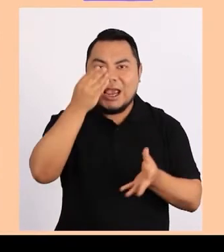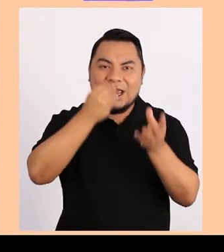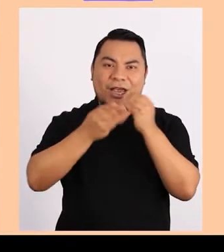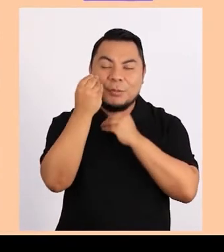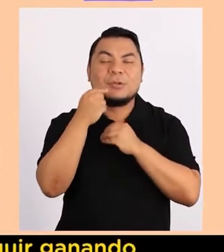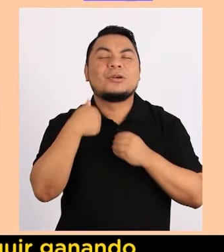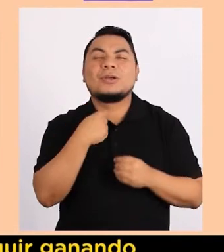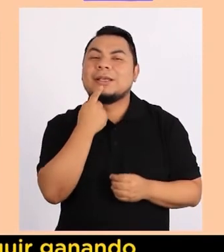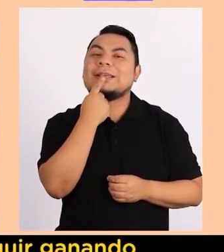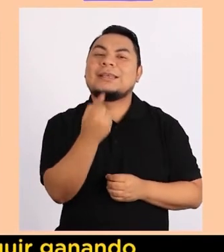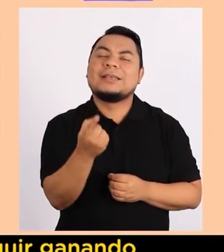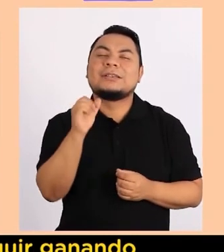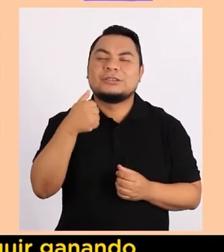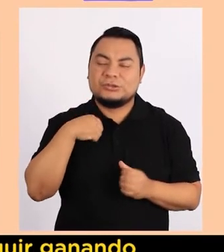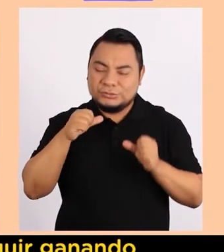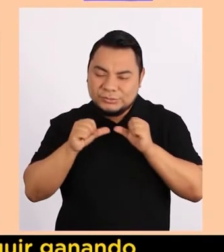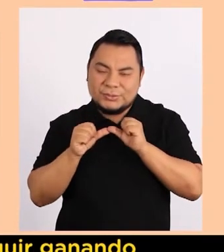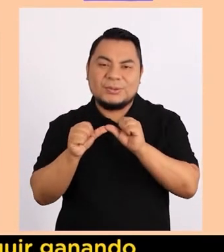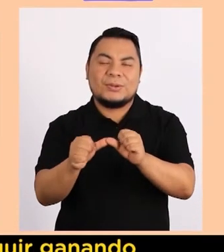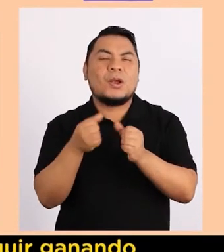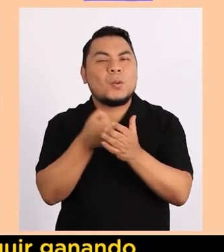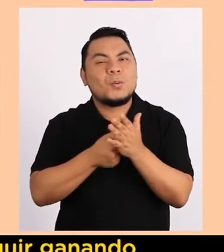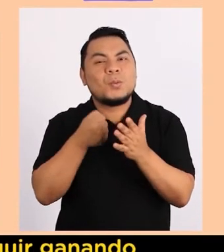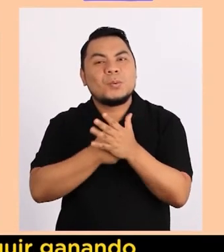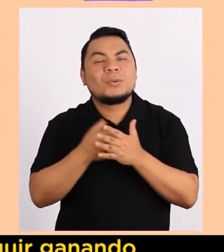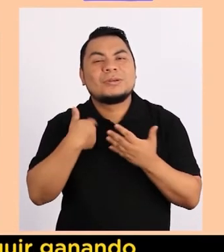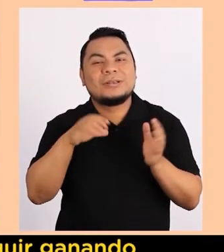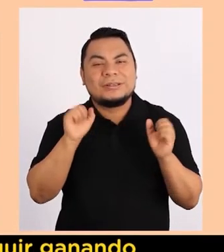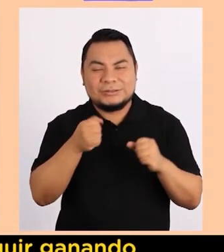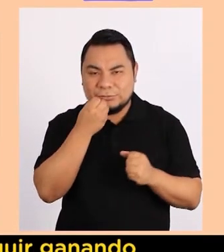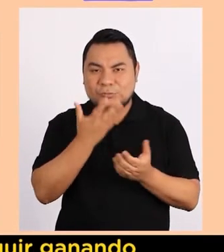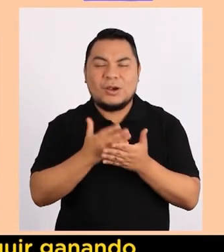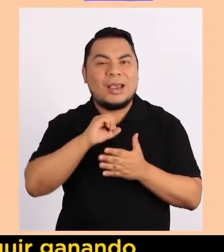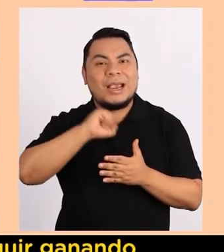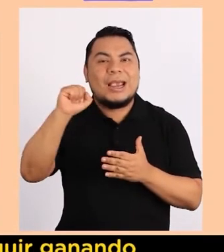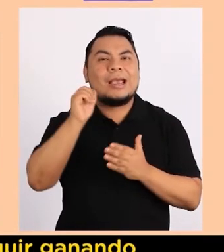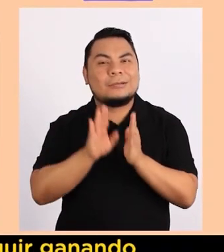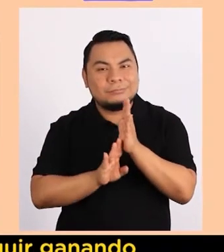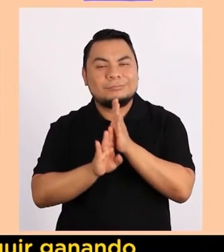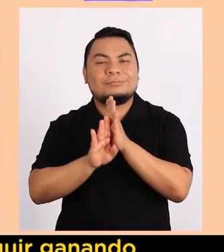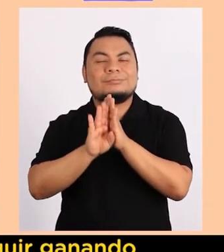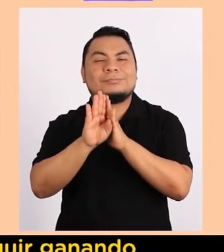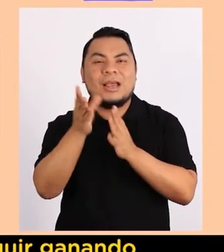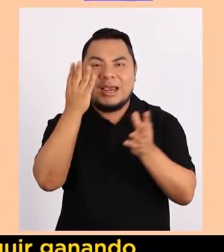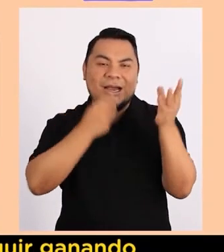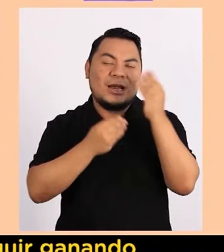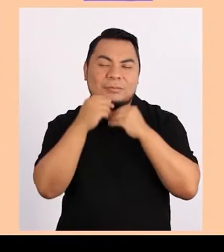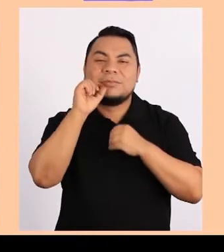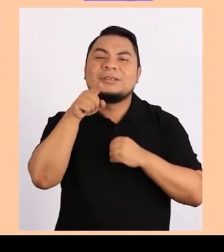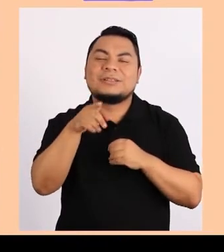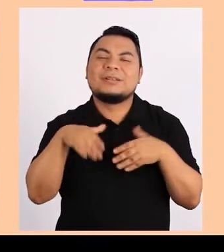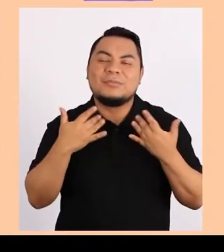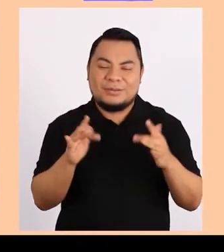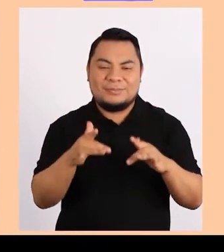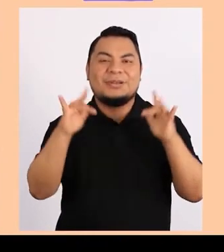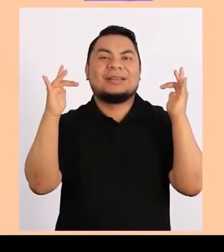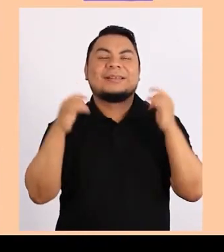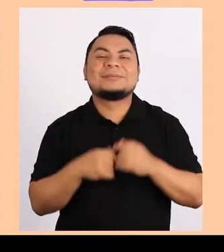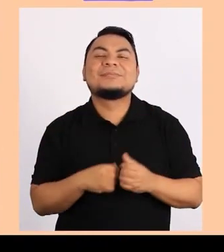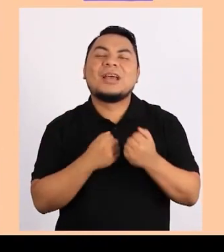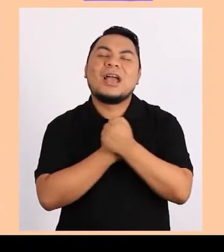batallas. Y les aseguro que seguiré luchando para seguir ganando y